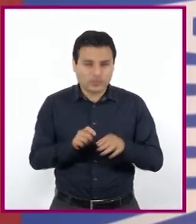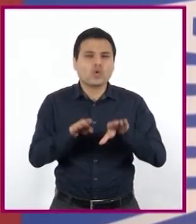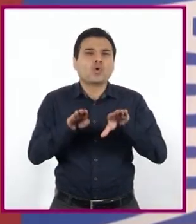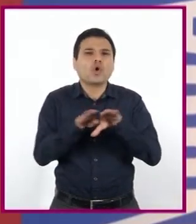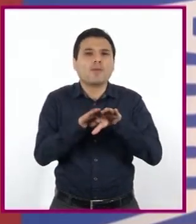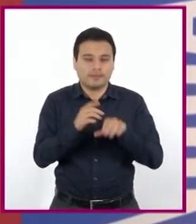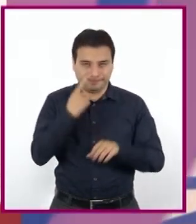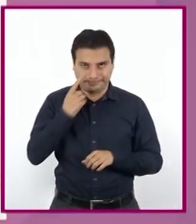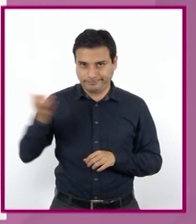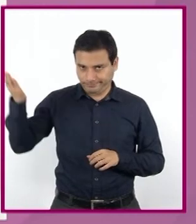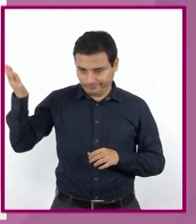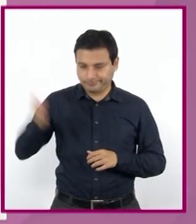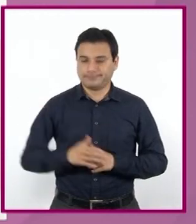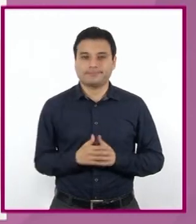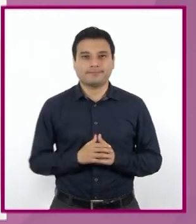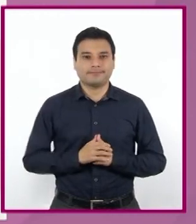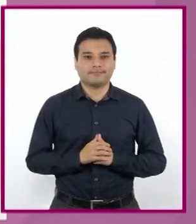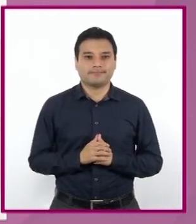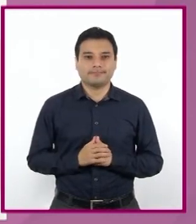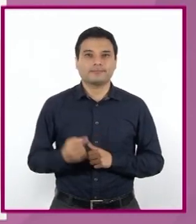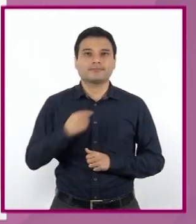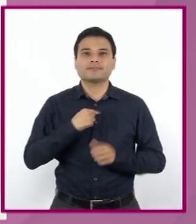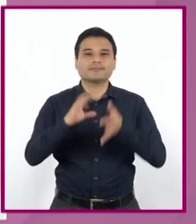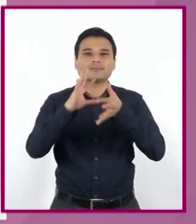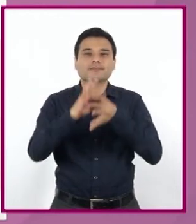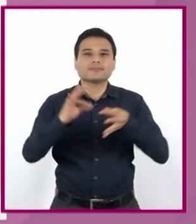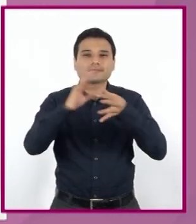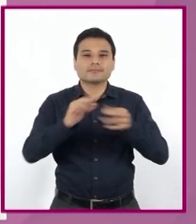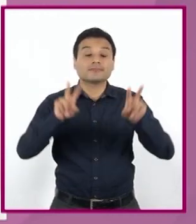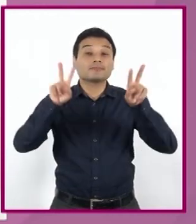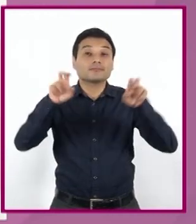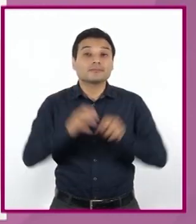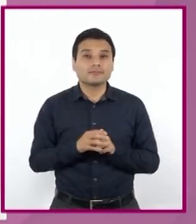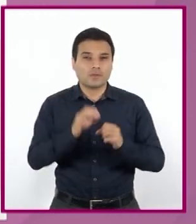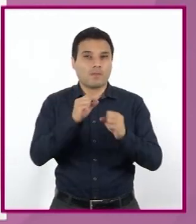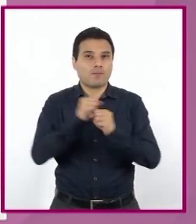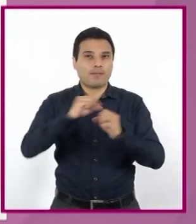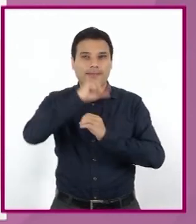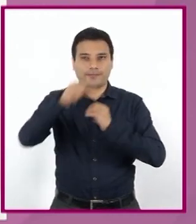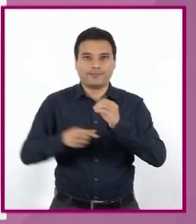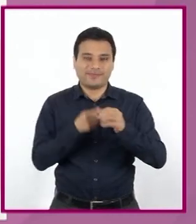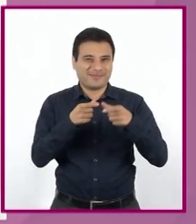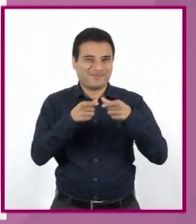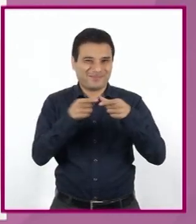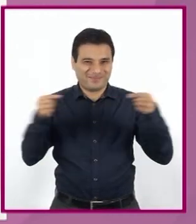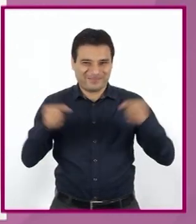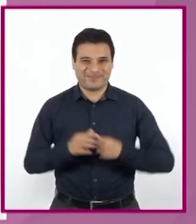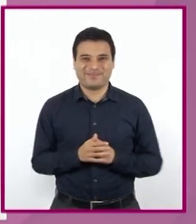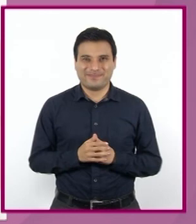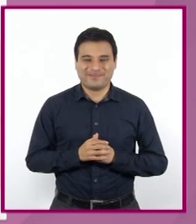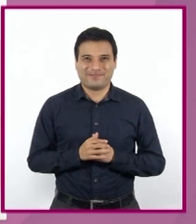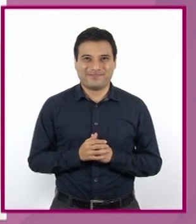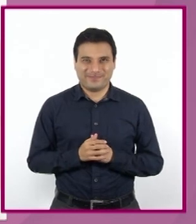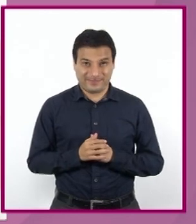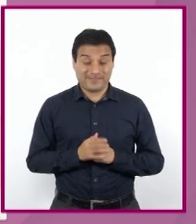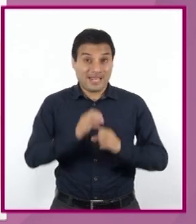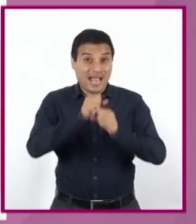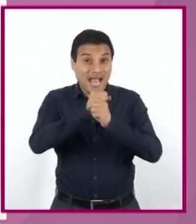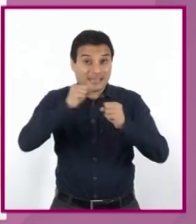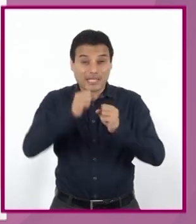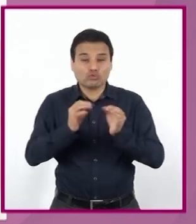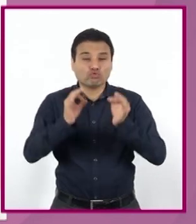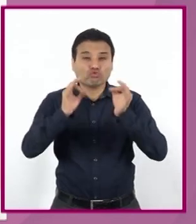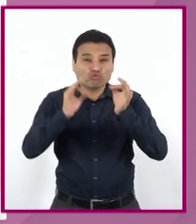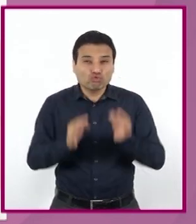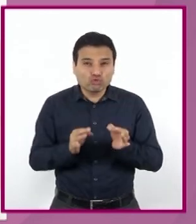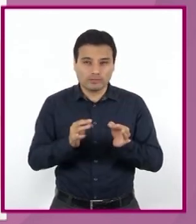manera. Yo les voy a explicar el tema sobre las bombas nucleares de Hiroshima y Nagasaki. Los ataques nucleares fueron